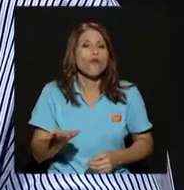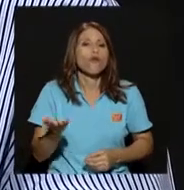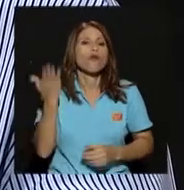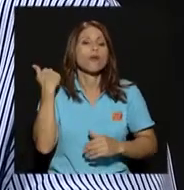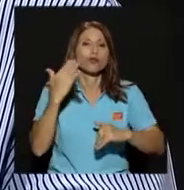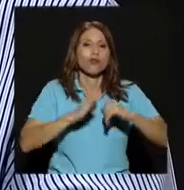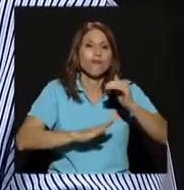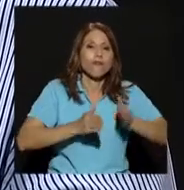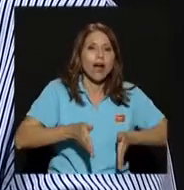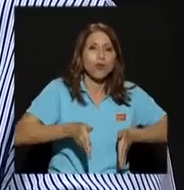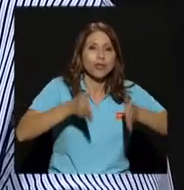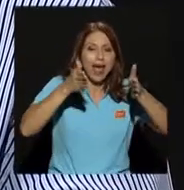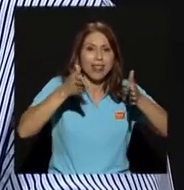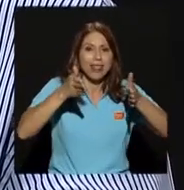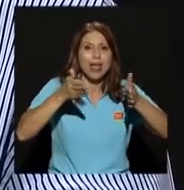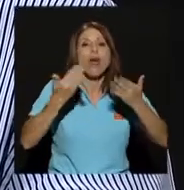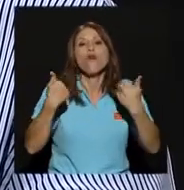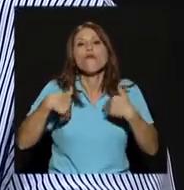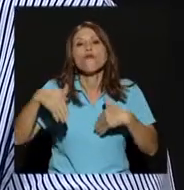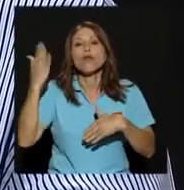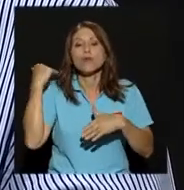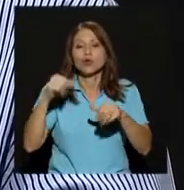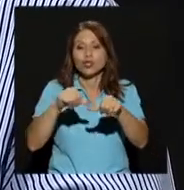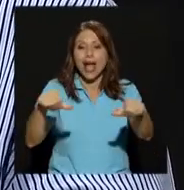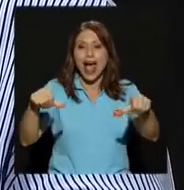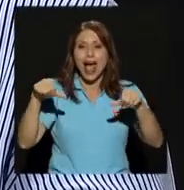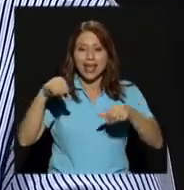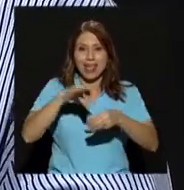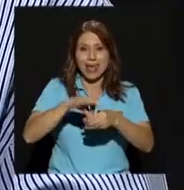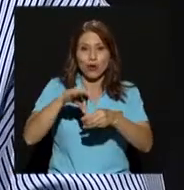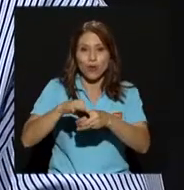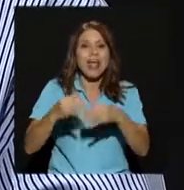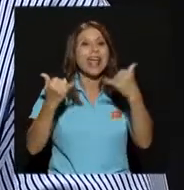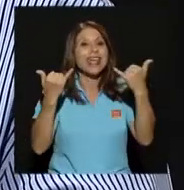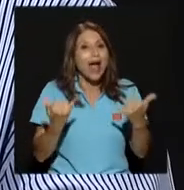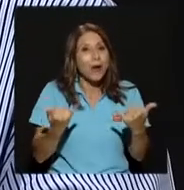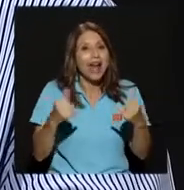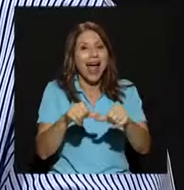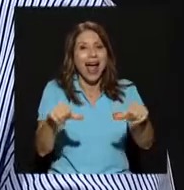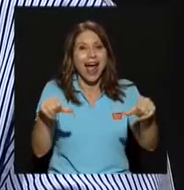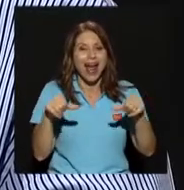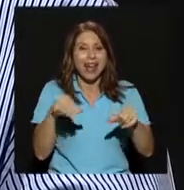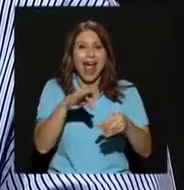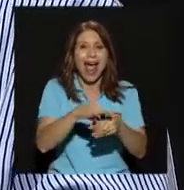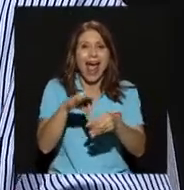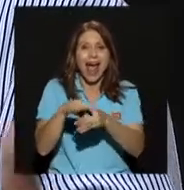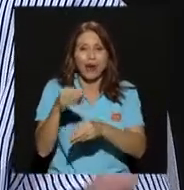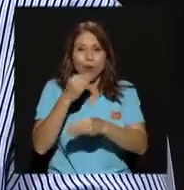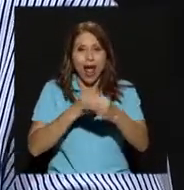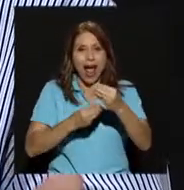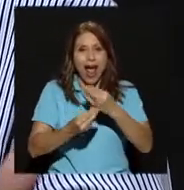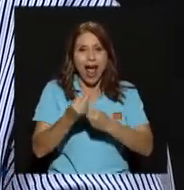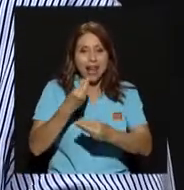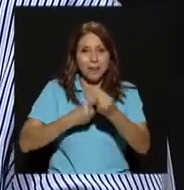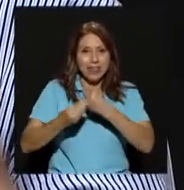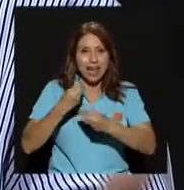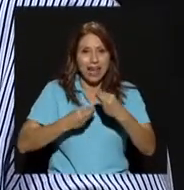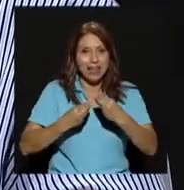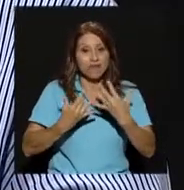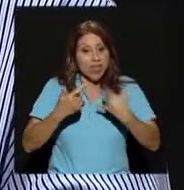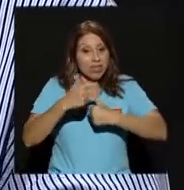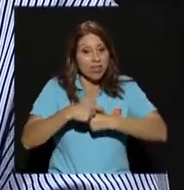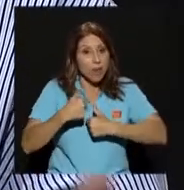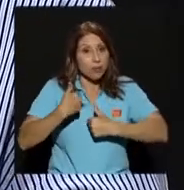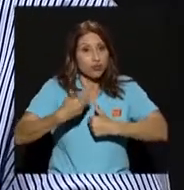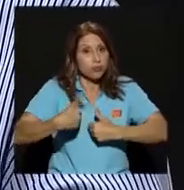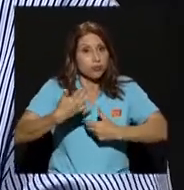fuimos área de agronomía, y ahora somos área agroalimentaria. Los tiempos cambian y hay que